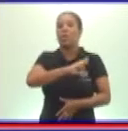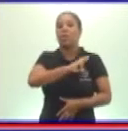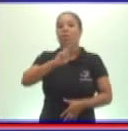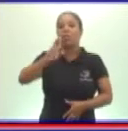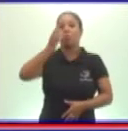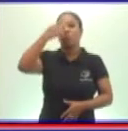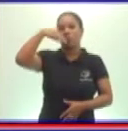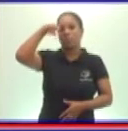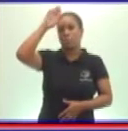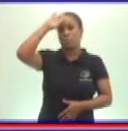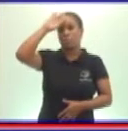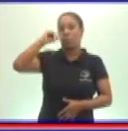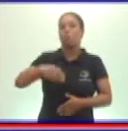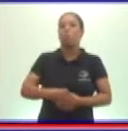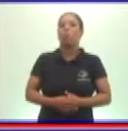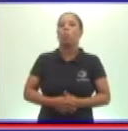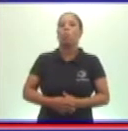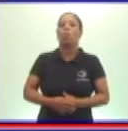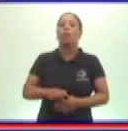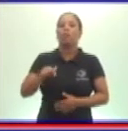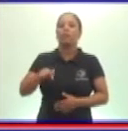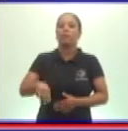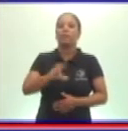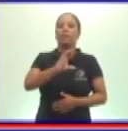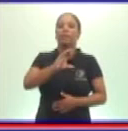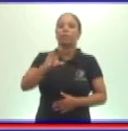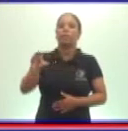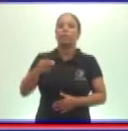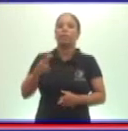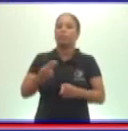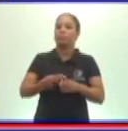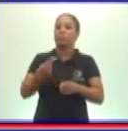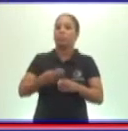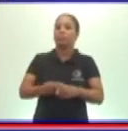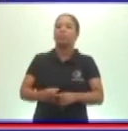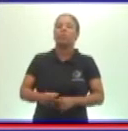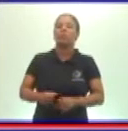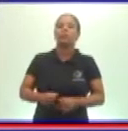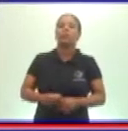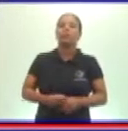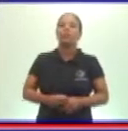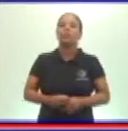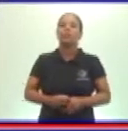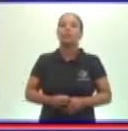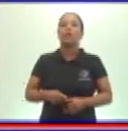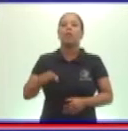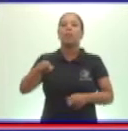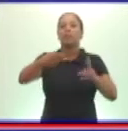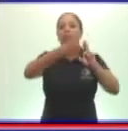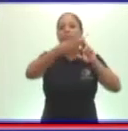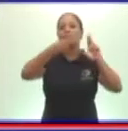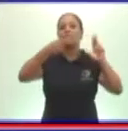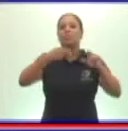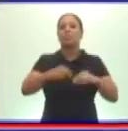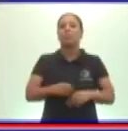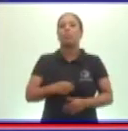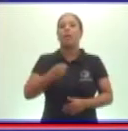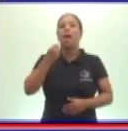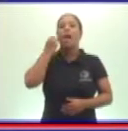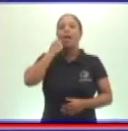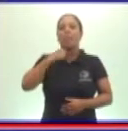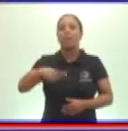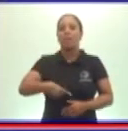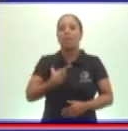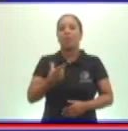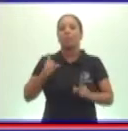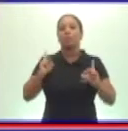precisamente el concepto, la denominación esencial de la asignatura, además de la de cultura